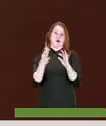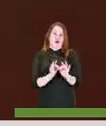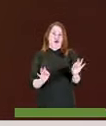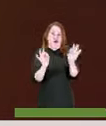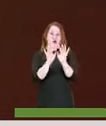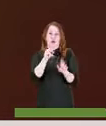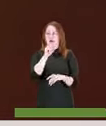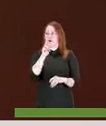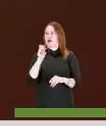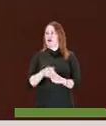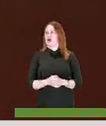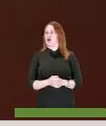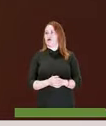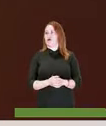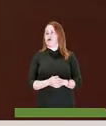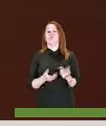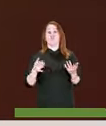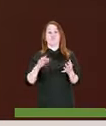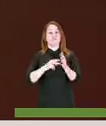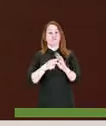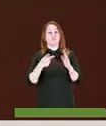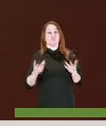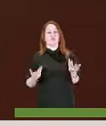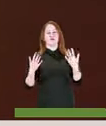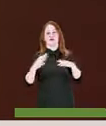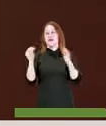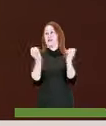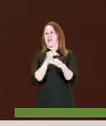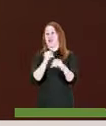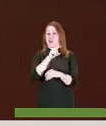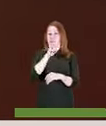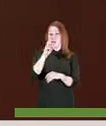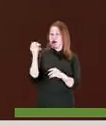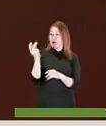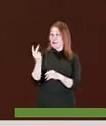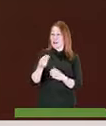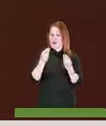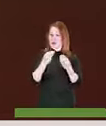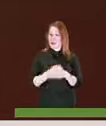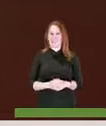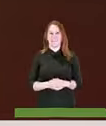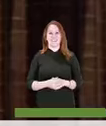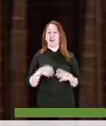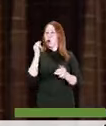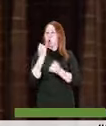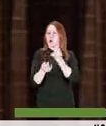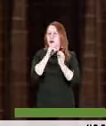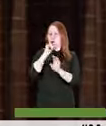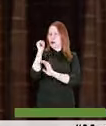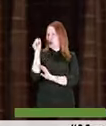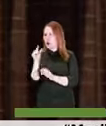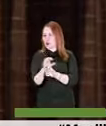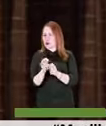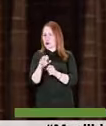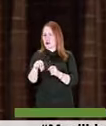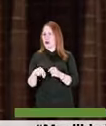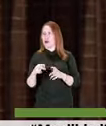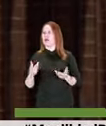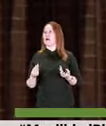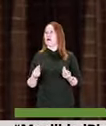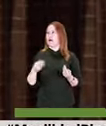68. O sea, vamos a tener una avenida 68 muy verde. Vamos entonces con la última pregunta, ciudadana,